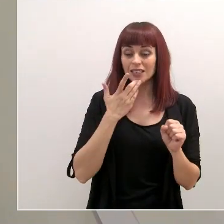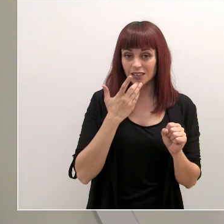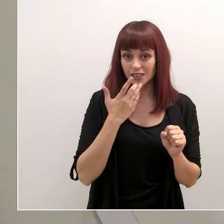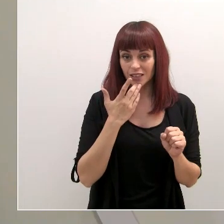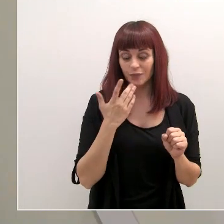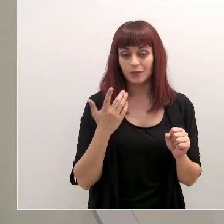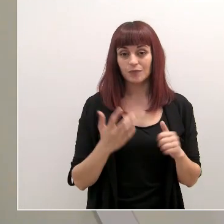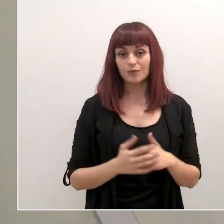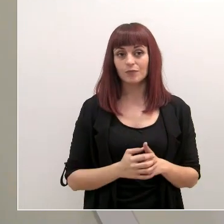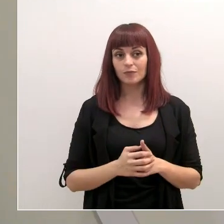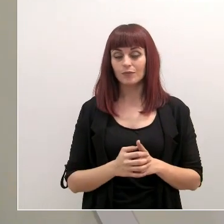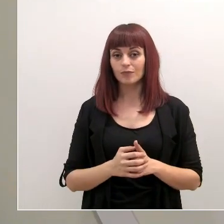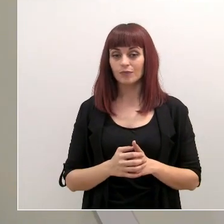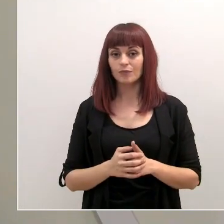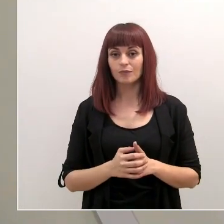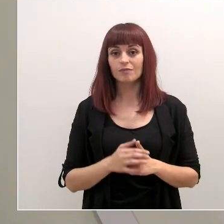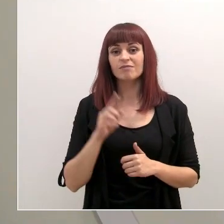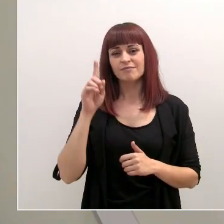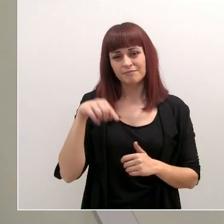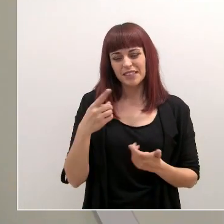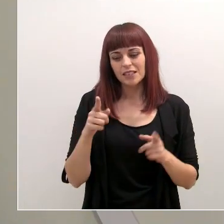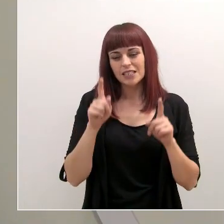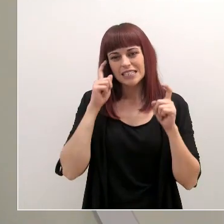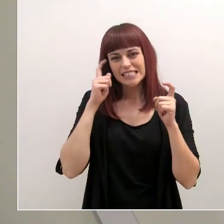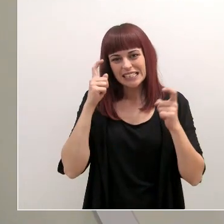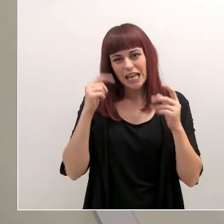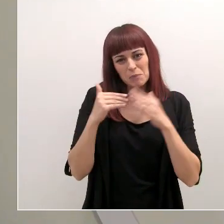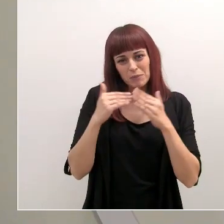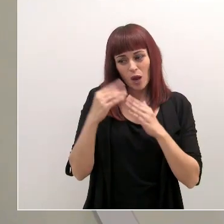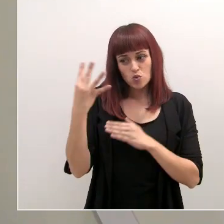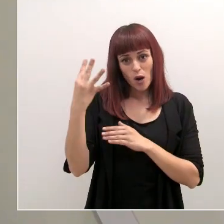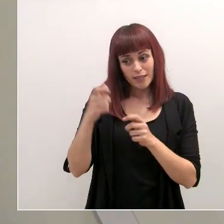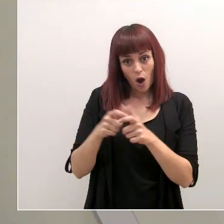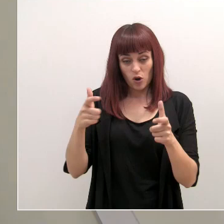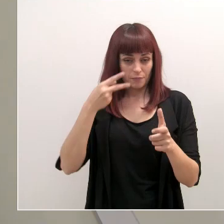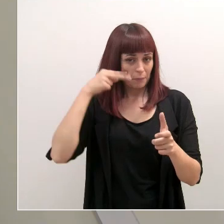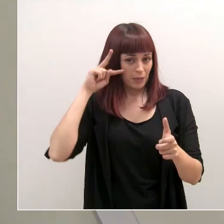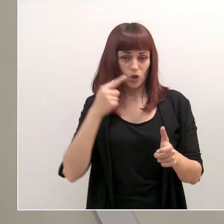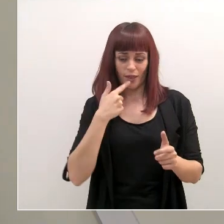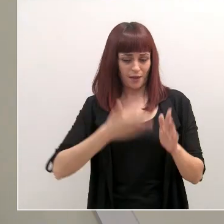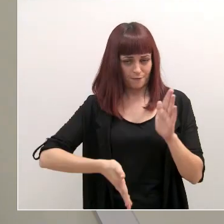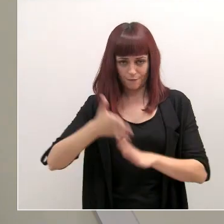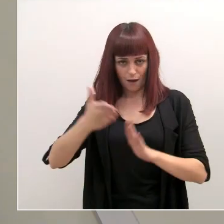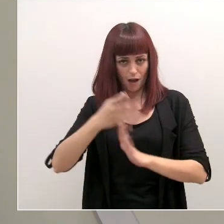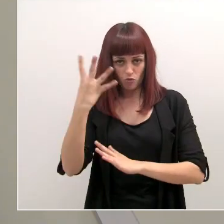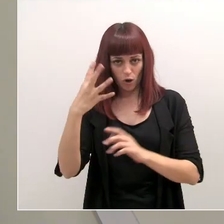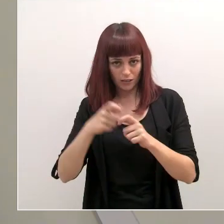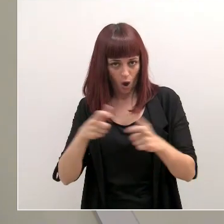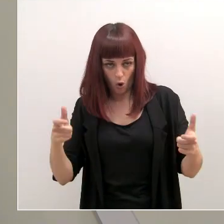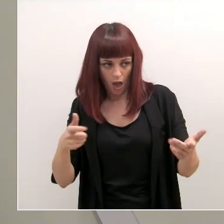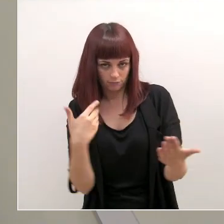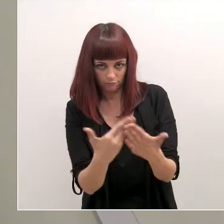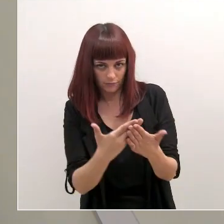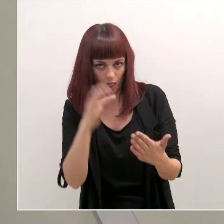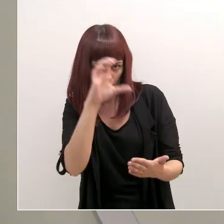y evitamos, si no evitarla, minimizamos esa cuarta ola que anuncian todos los expertos, evidencias científicas